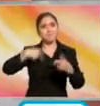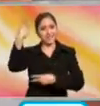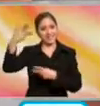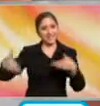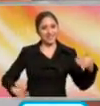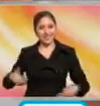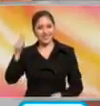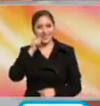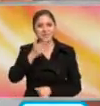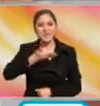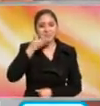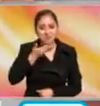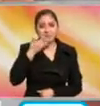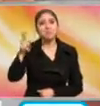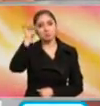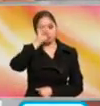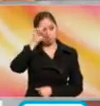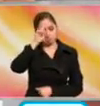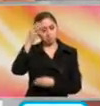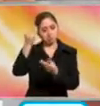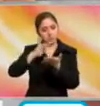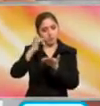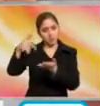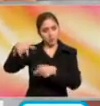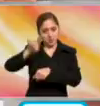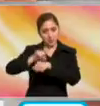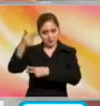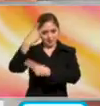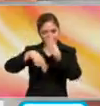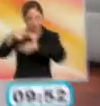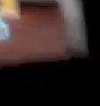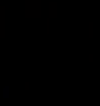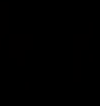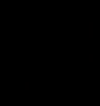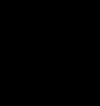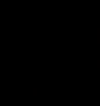Como los siempre, llevo. con grandes recomendaciones. Muchísimas gracias por acompañarnos en esta mañana. Gracias.